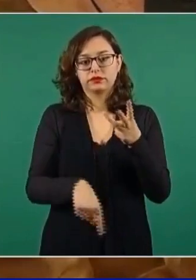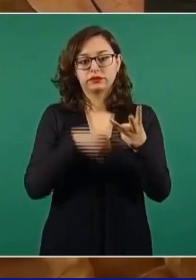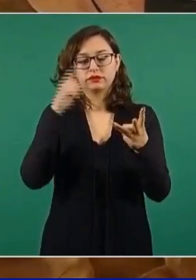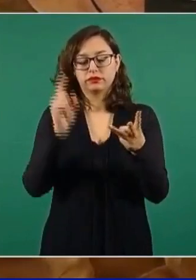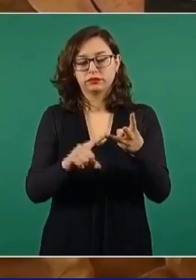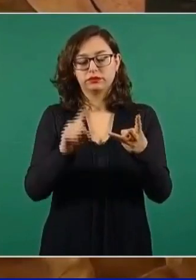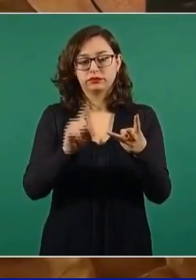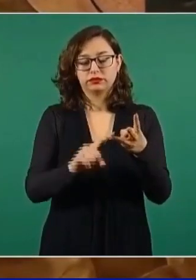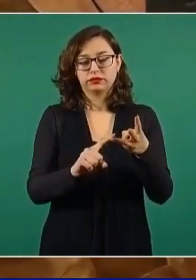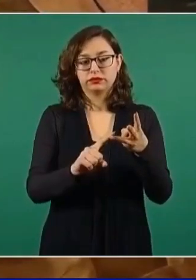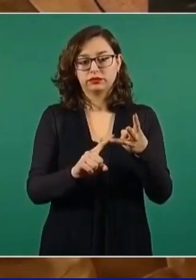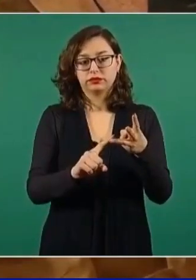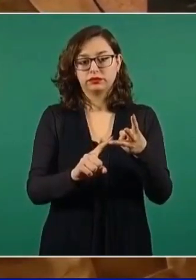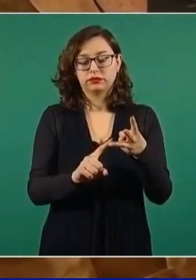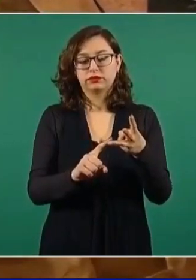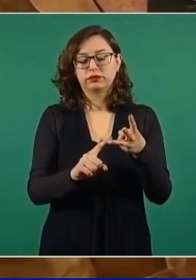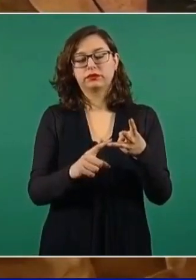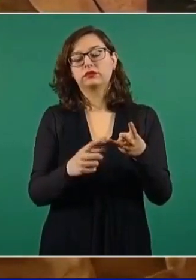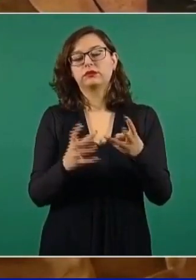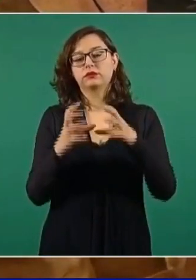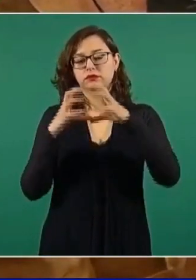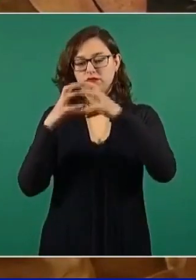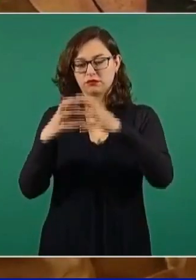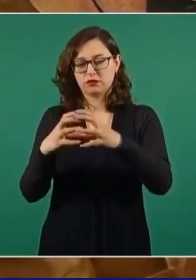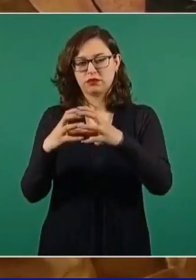bolas de pimienta,